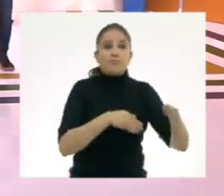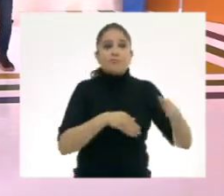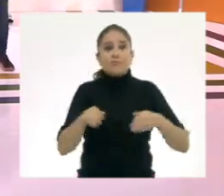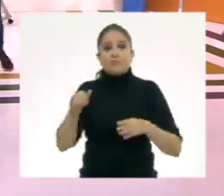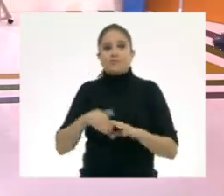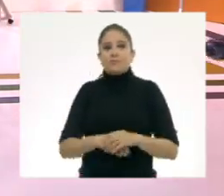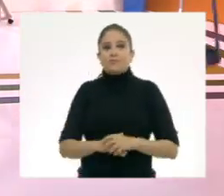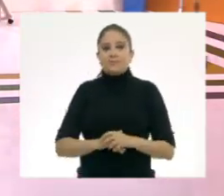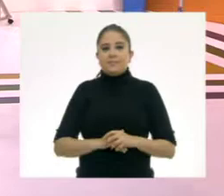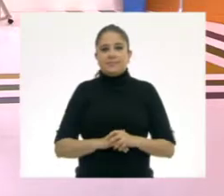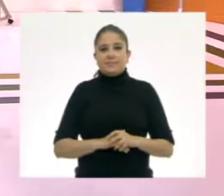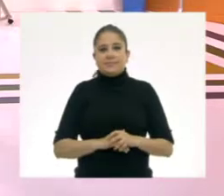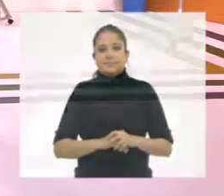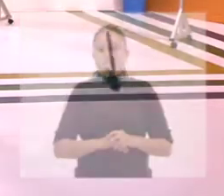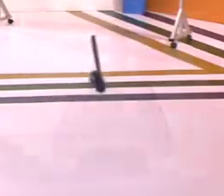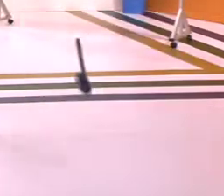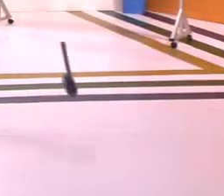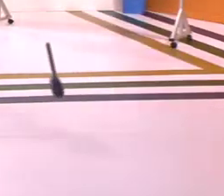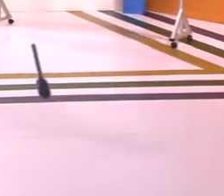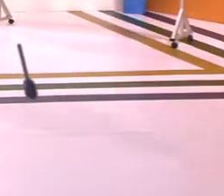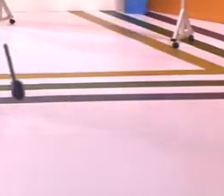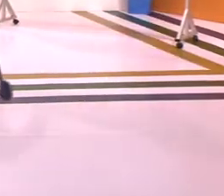Y...